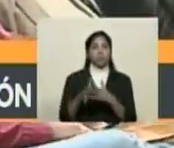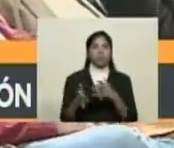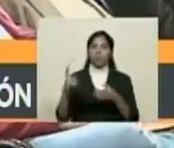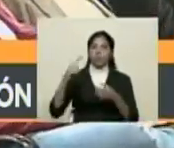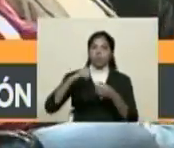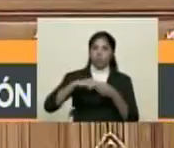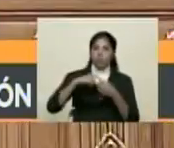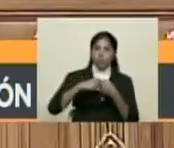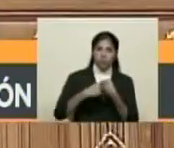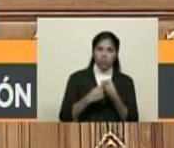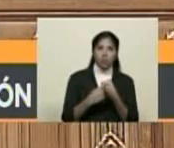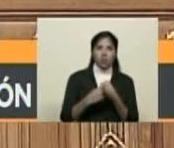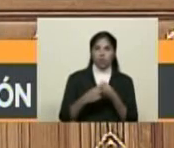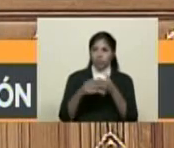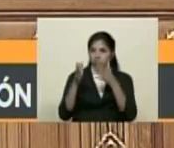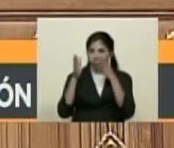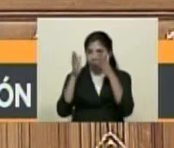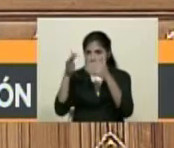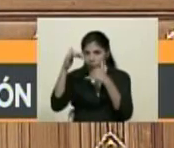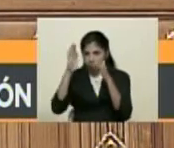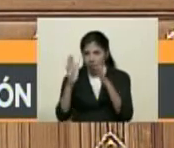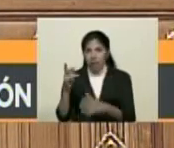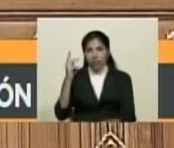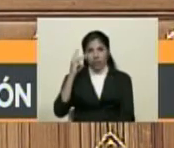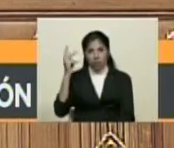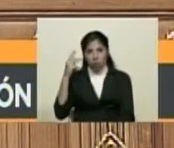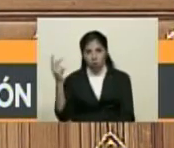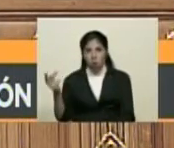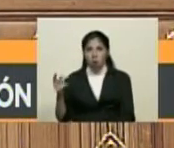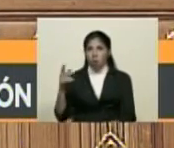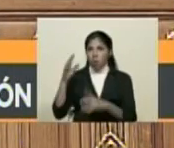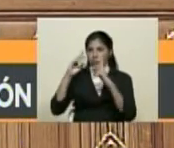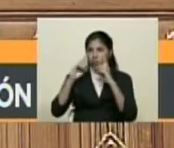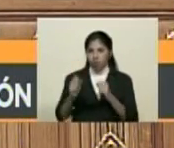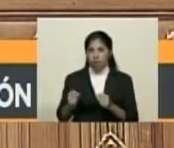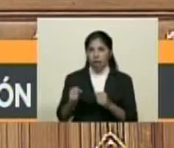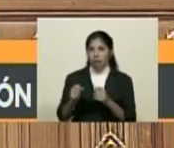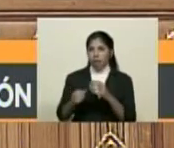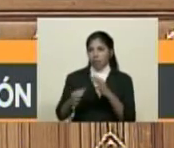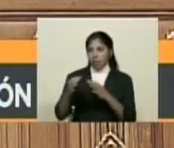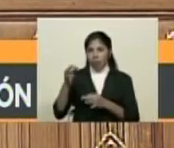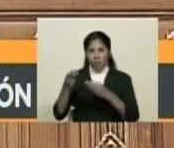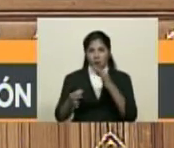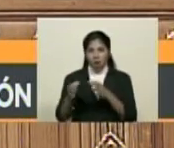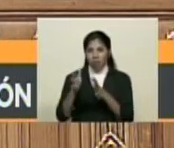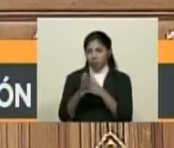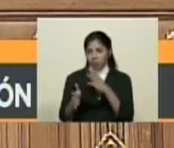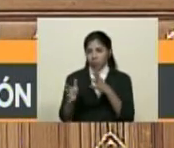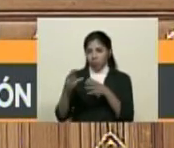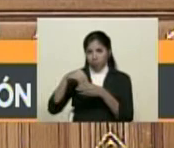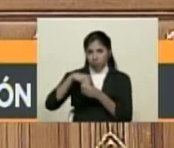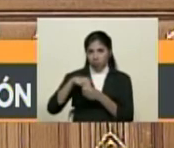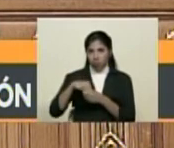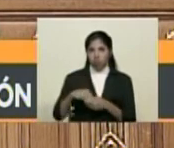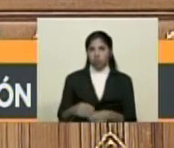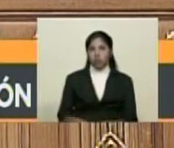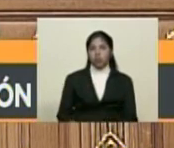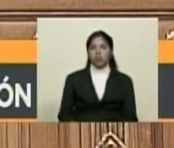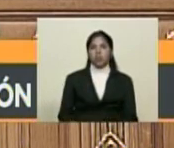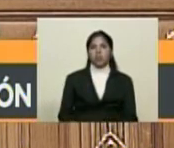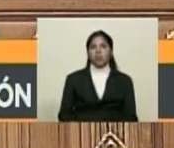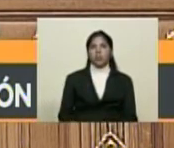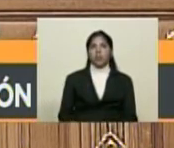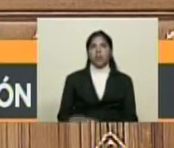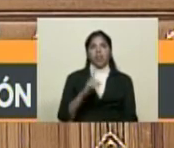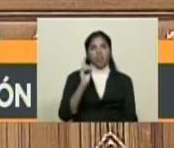permitan analizar a la víctima de manera integral. Reformulación de la visión, misión y objetivo del Ministerio Público que permita